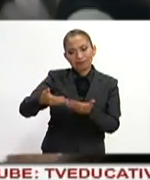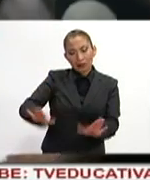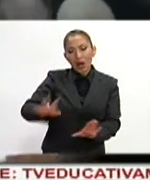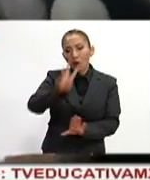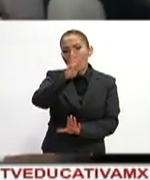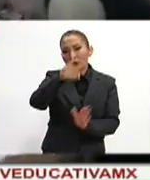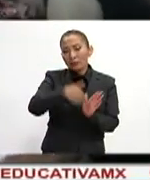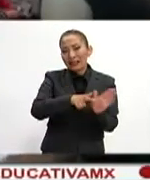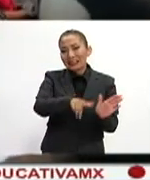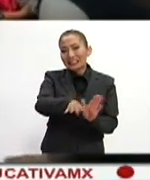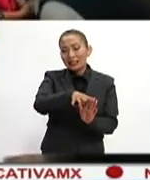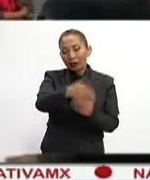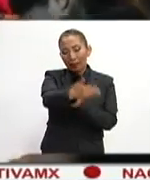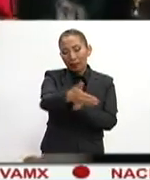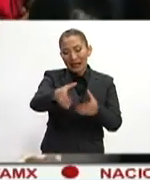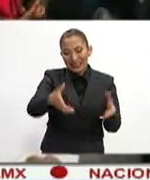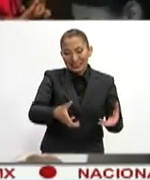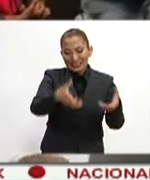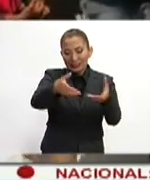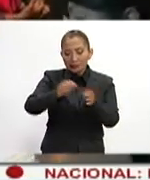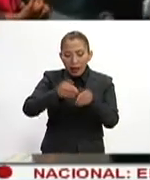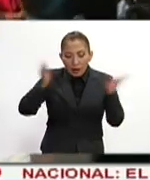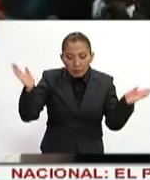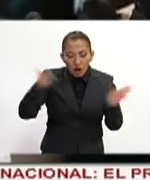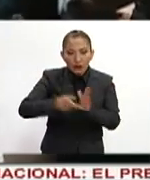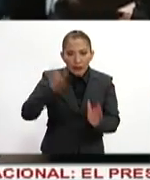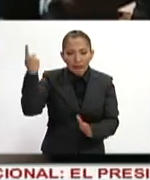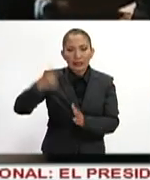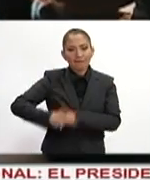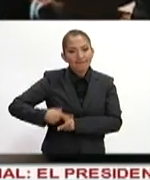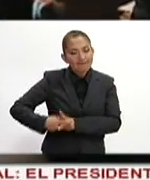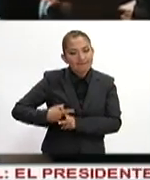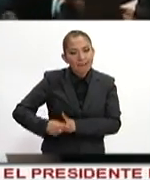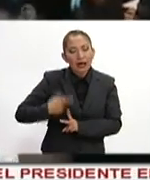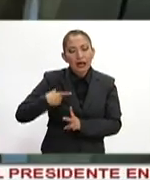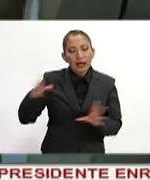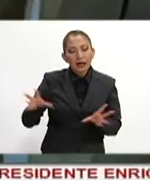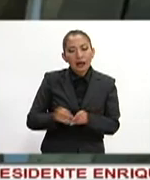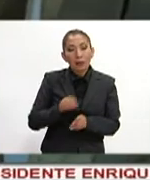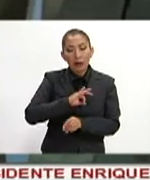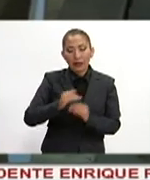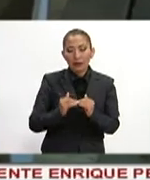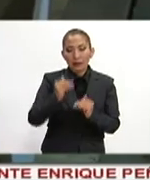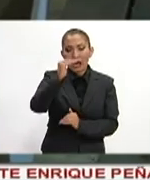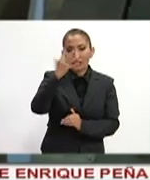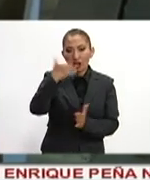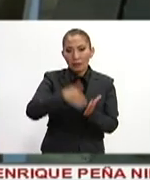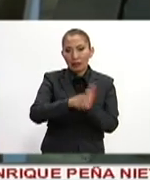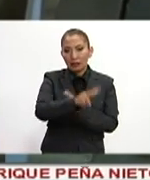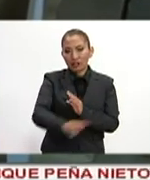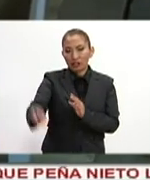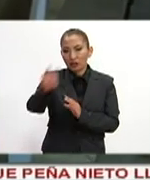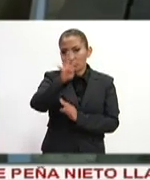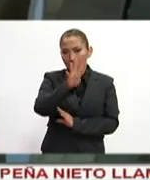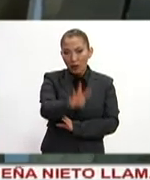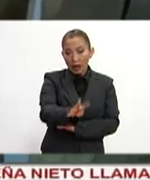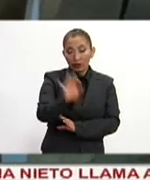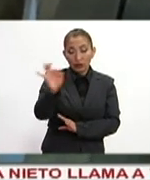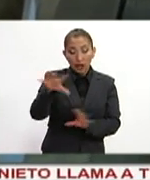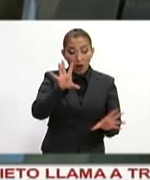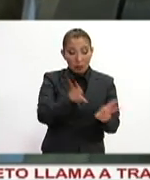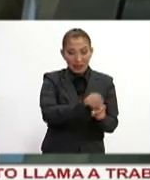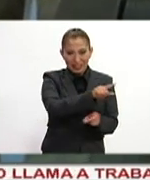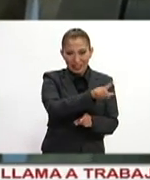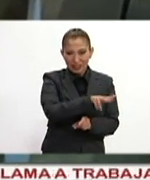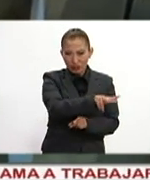de 4.019 paquetes electorales para su recuento y la cifra podría elevarse a 5.204 de un